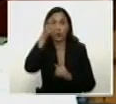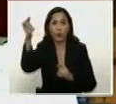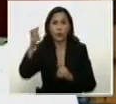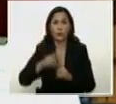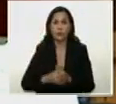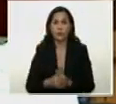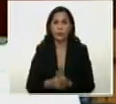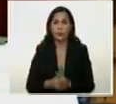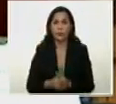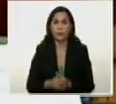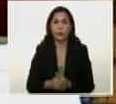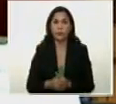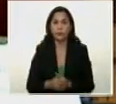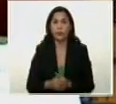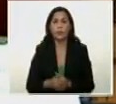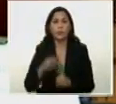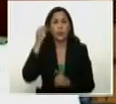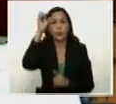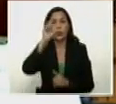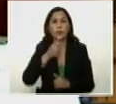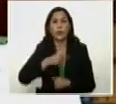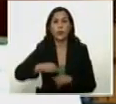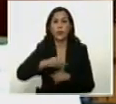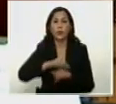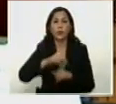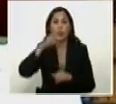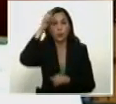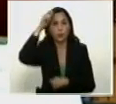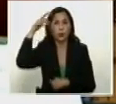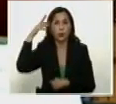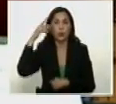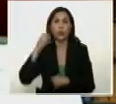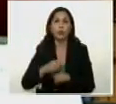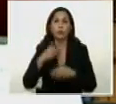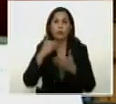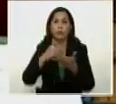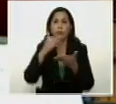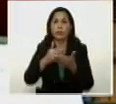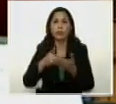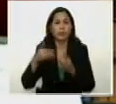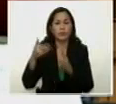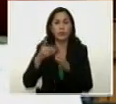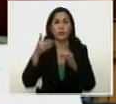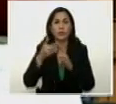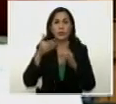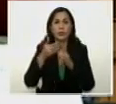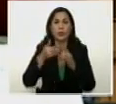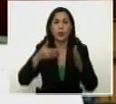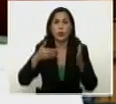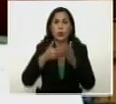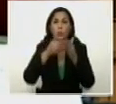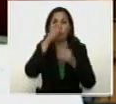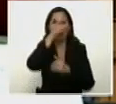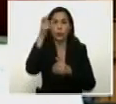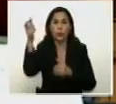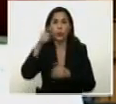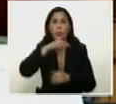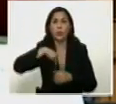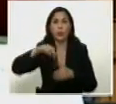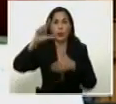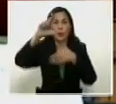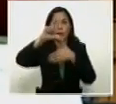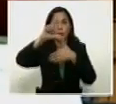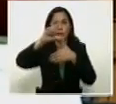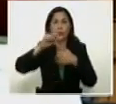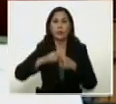pueblos. Considerando que el gobierno de Donald Trump, en su sistemática acción de agresión en contra de los pueblos de nuestra América